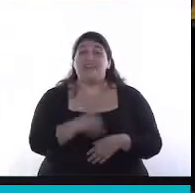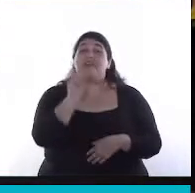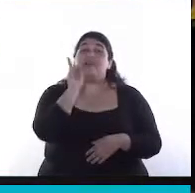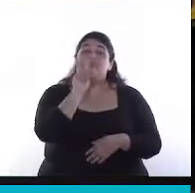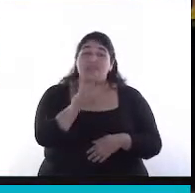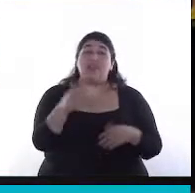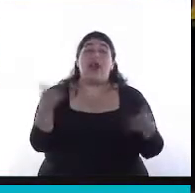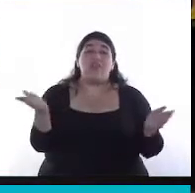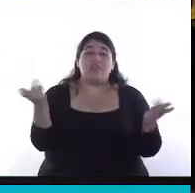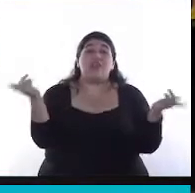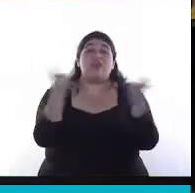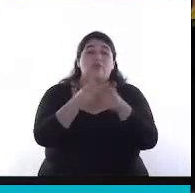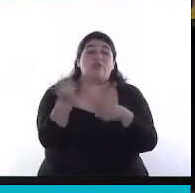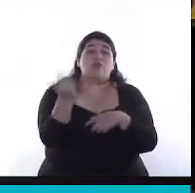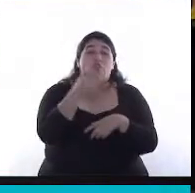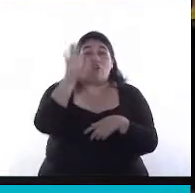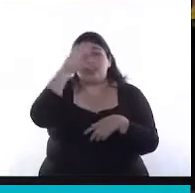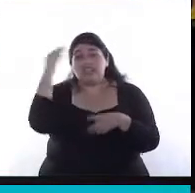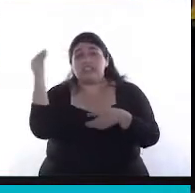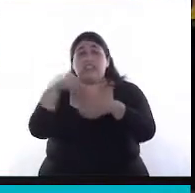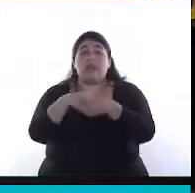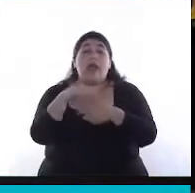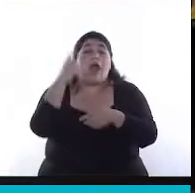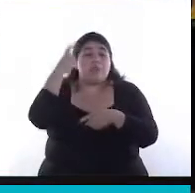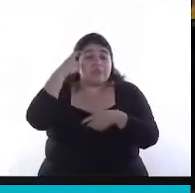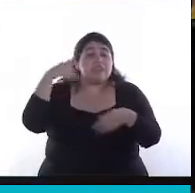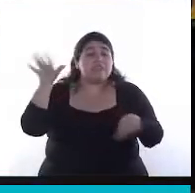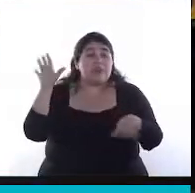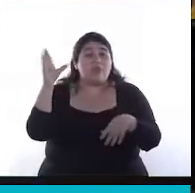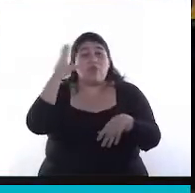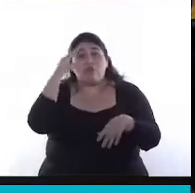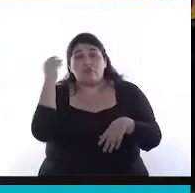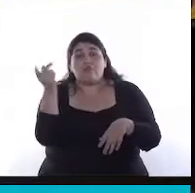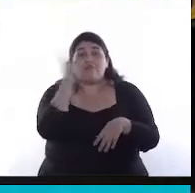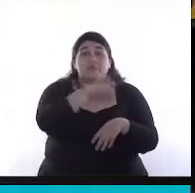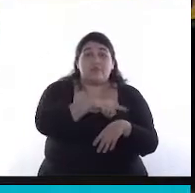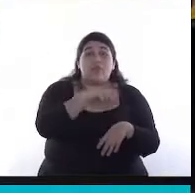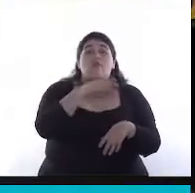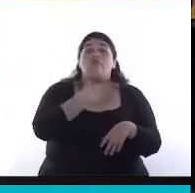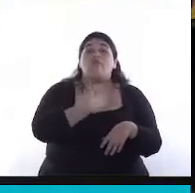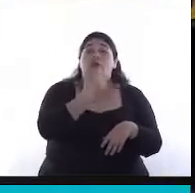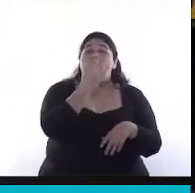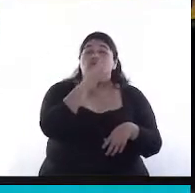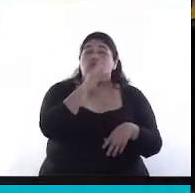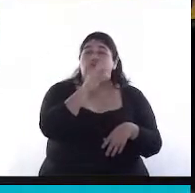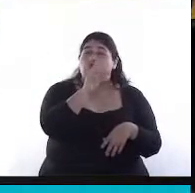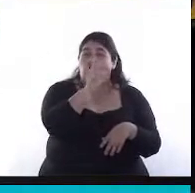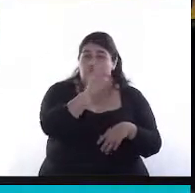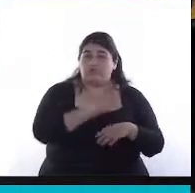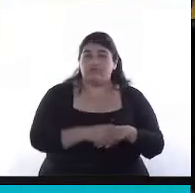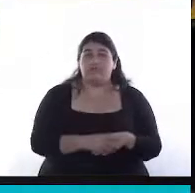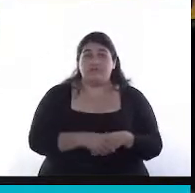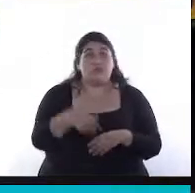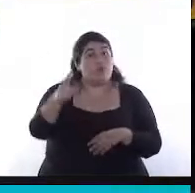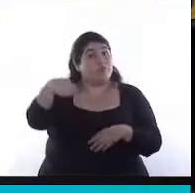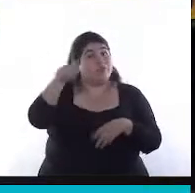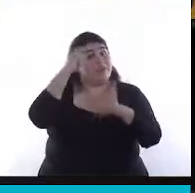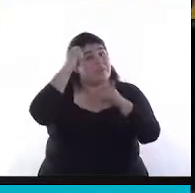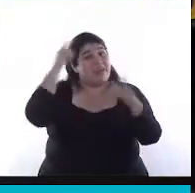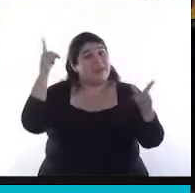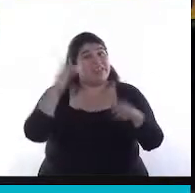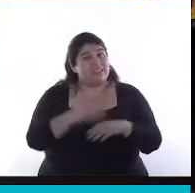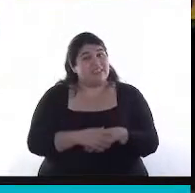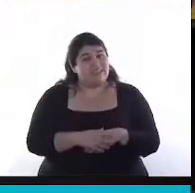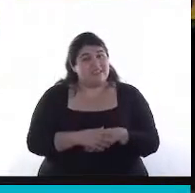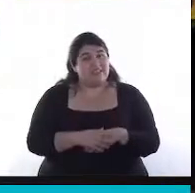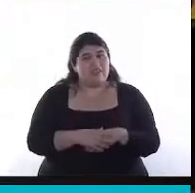comida o ir estado cristina sentada con maría del carmen falbo imaginen si para que no hagan un